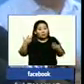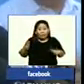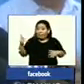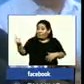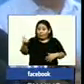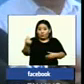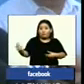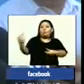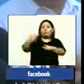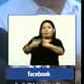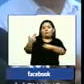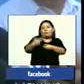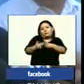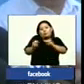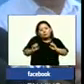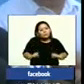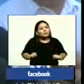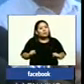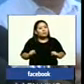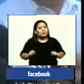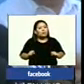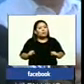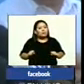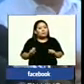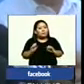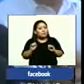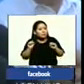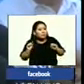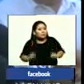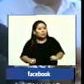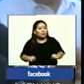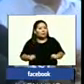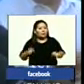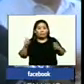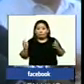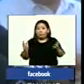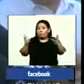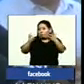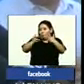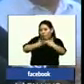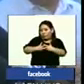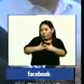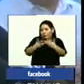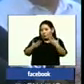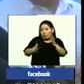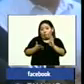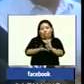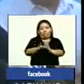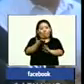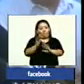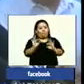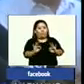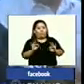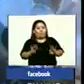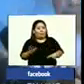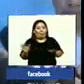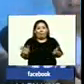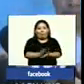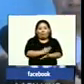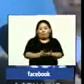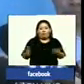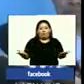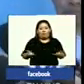acerquen, pues poder estar acoplados ya en un porcentaje más alto que cuando no se hace nada.